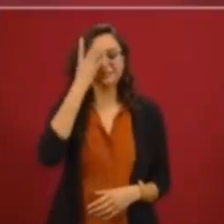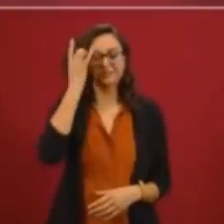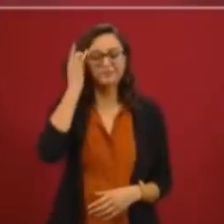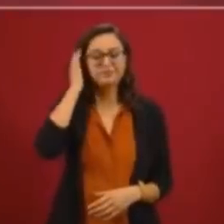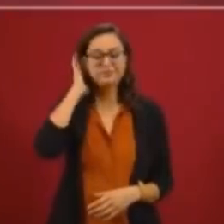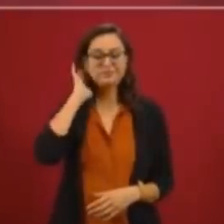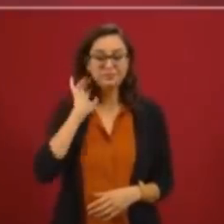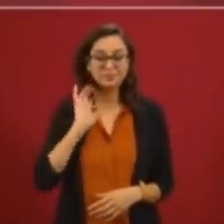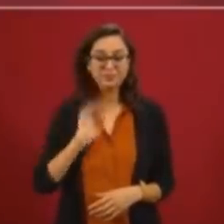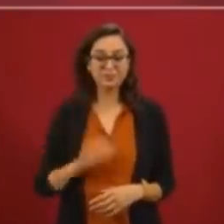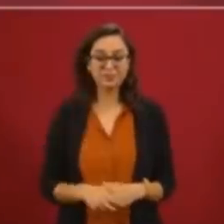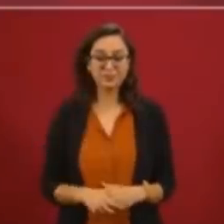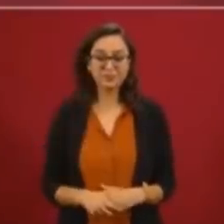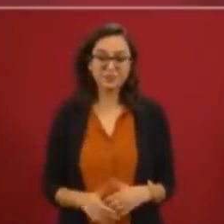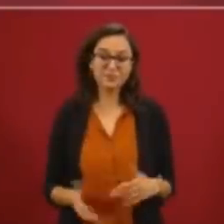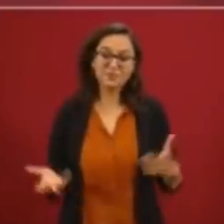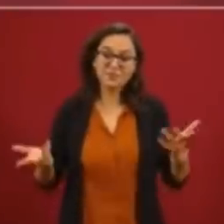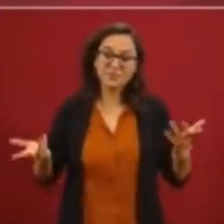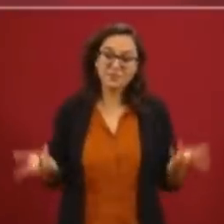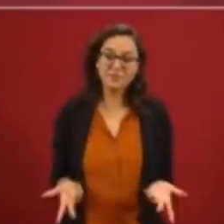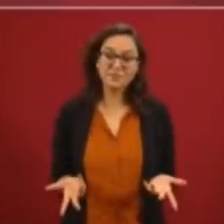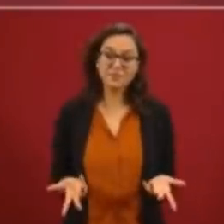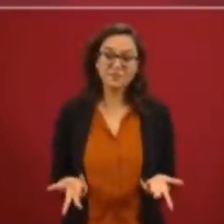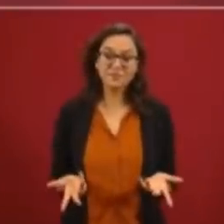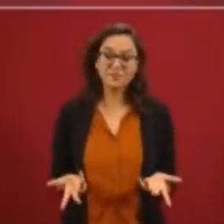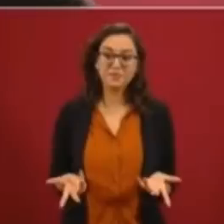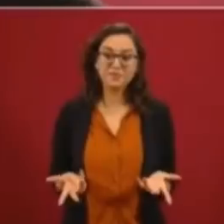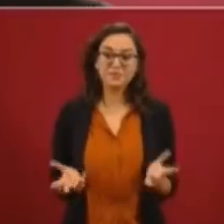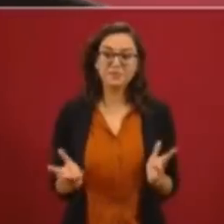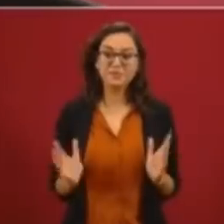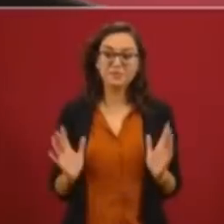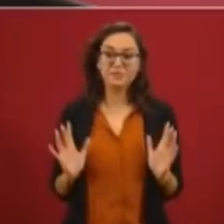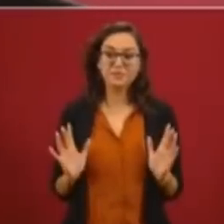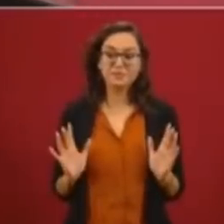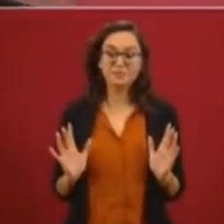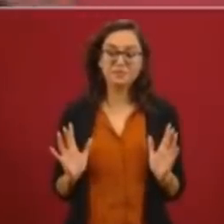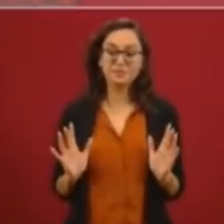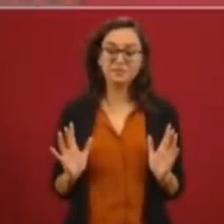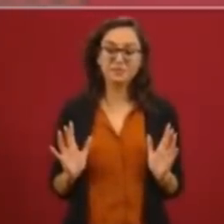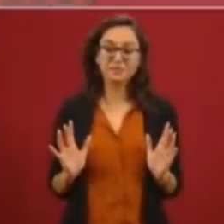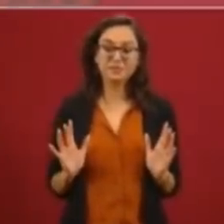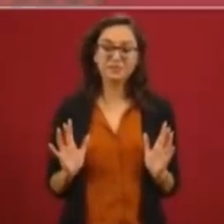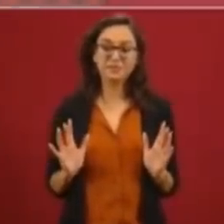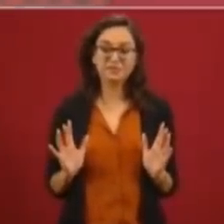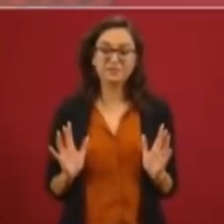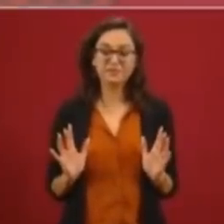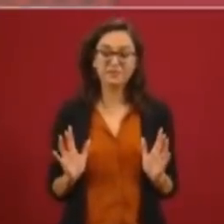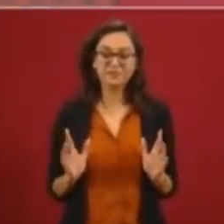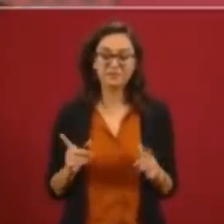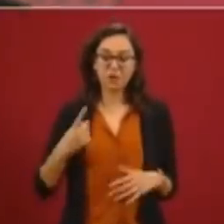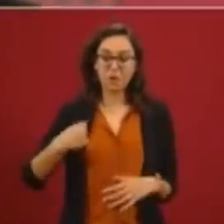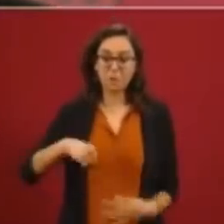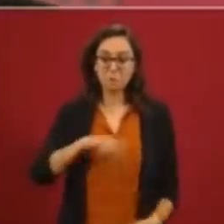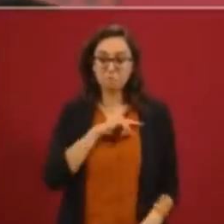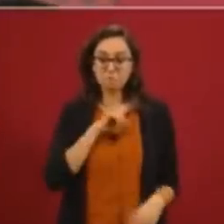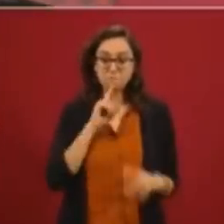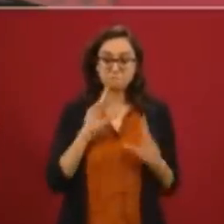Bueno, en su momento, para que no se diga que nos quedamos